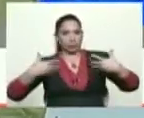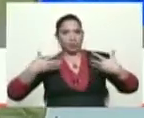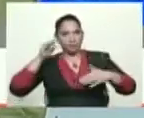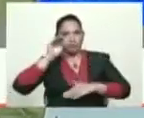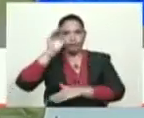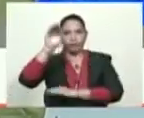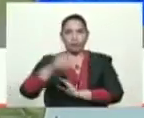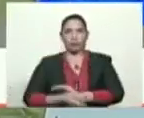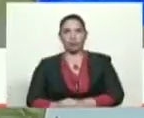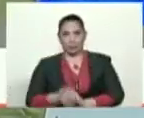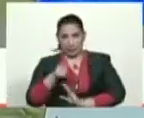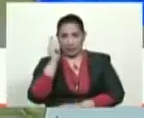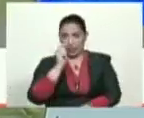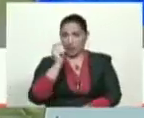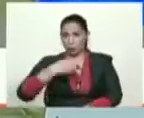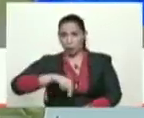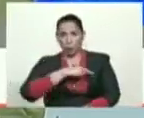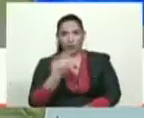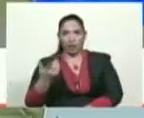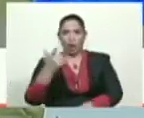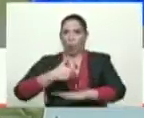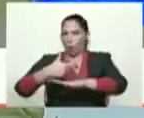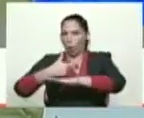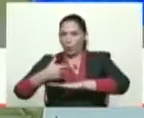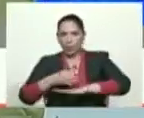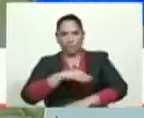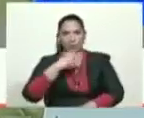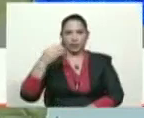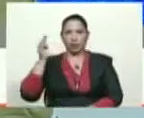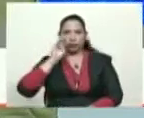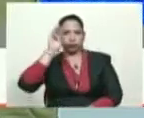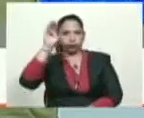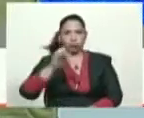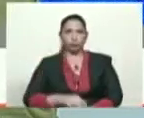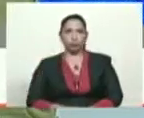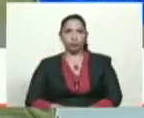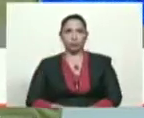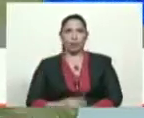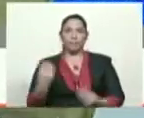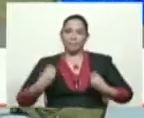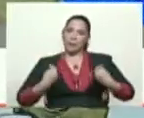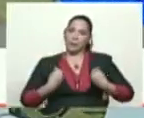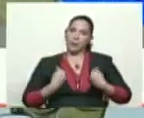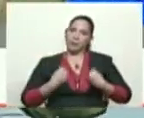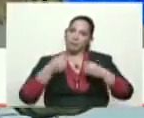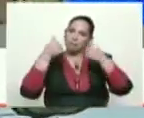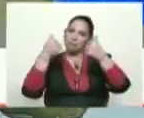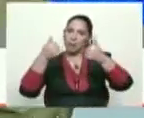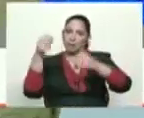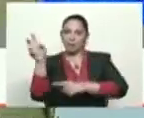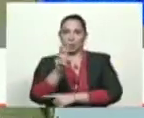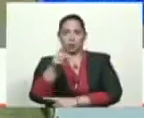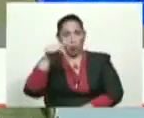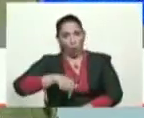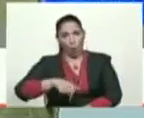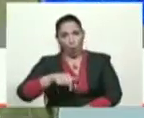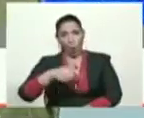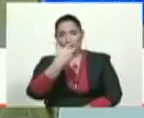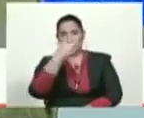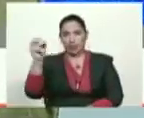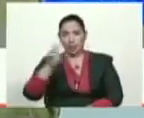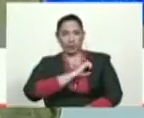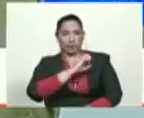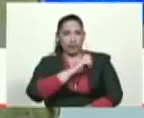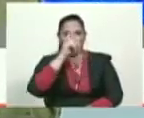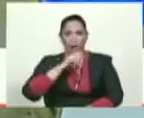futuro esa es la tarea nuestra gobernar para la esperanza para el futuro para el vivir viviendo de venezuela hoy 30 de